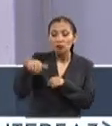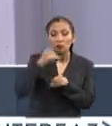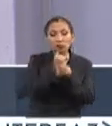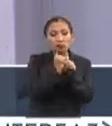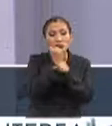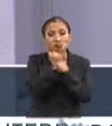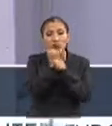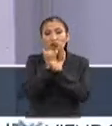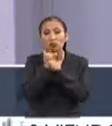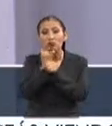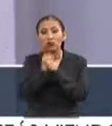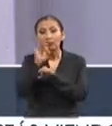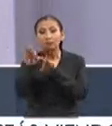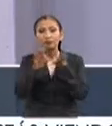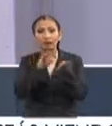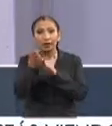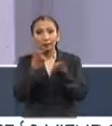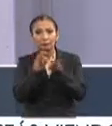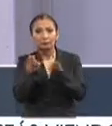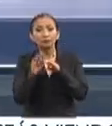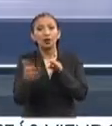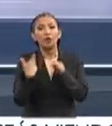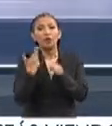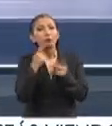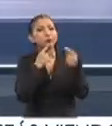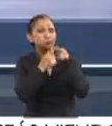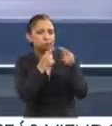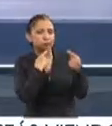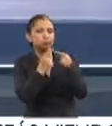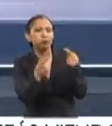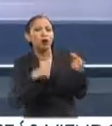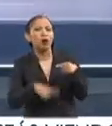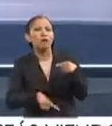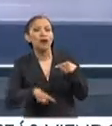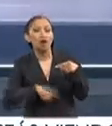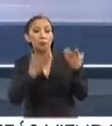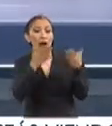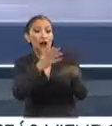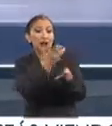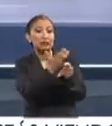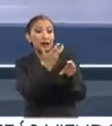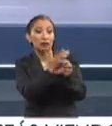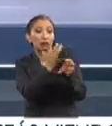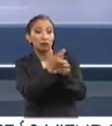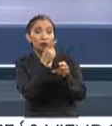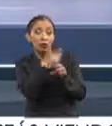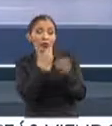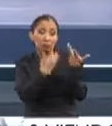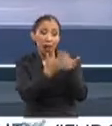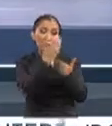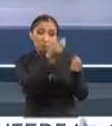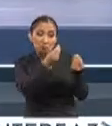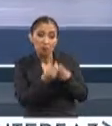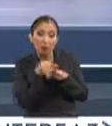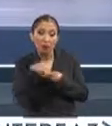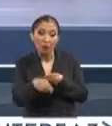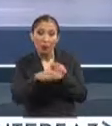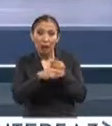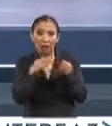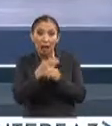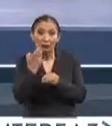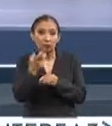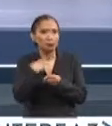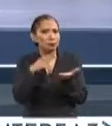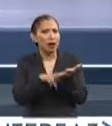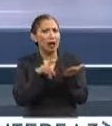inicia un trabajo de cabildeo político con el Banco Nacional de Estados Unidos para repatriar este material. Y eso nos